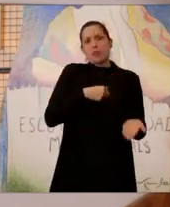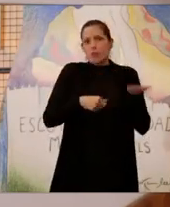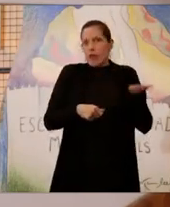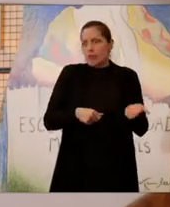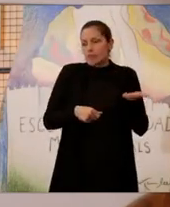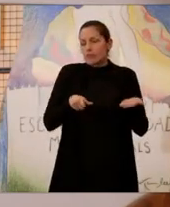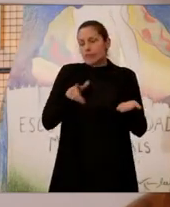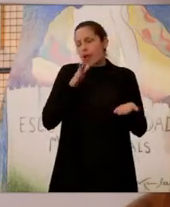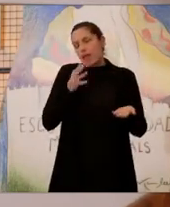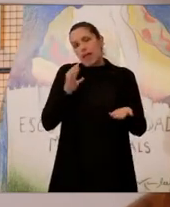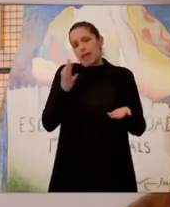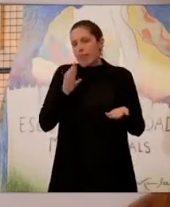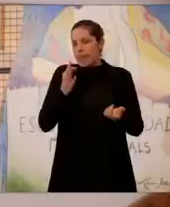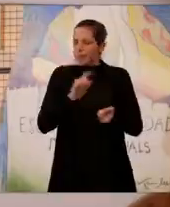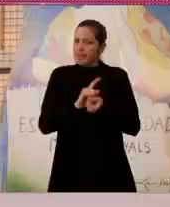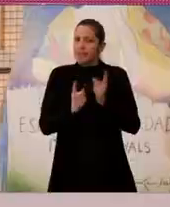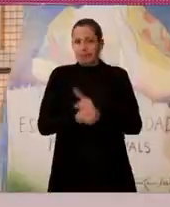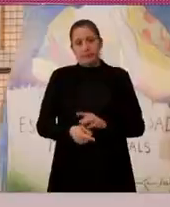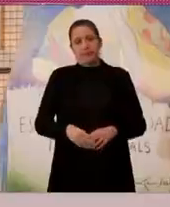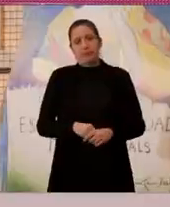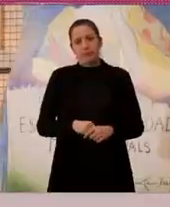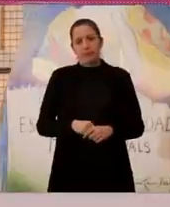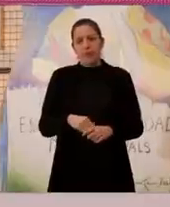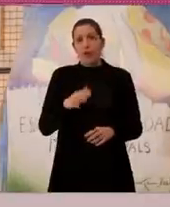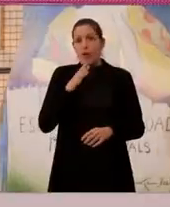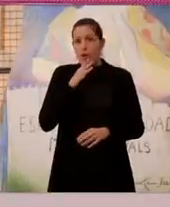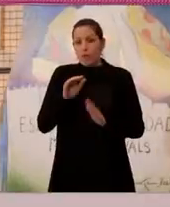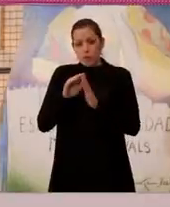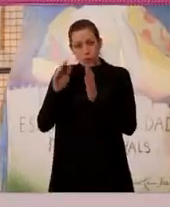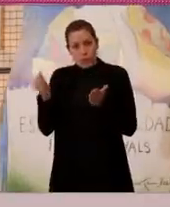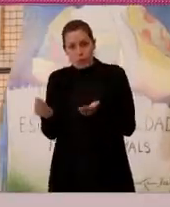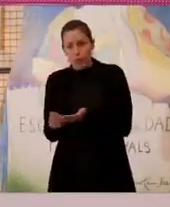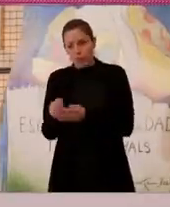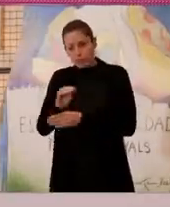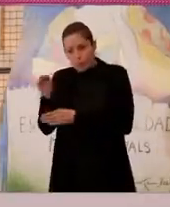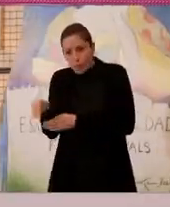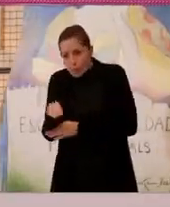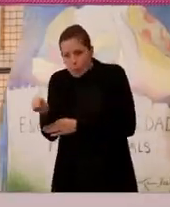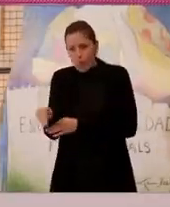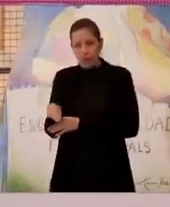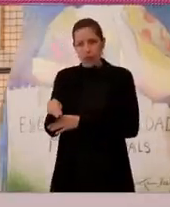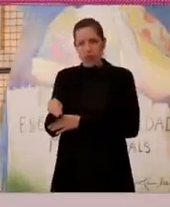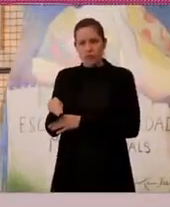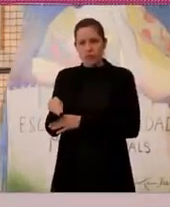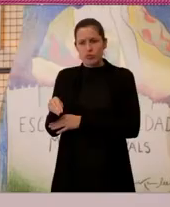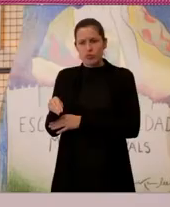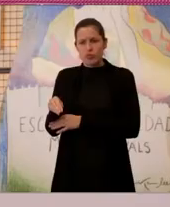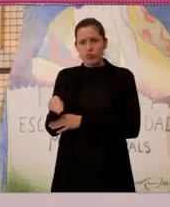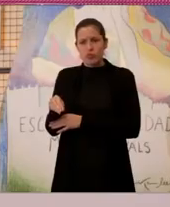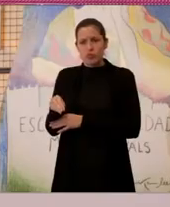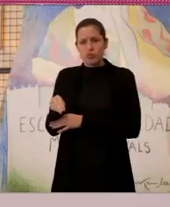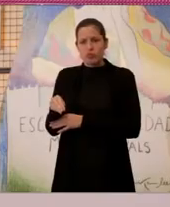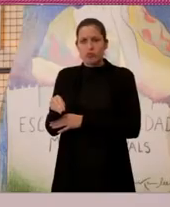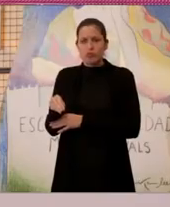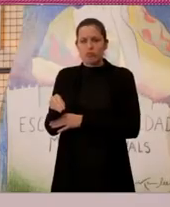propia supervivencia humana Por qué Porque el mundo productivo está Regido entre otras cosas por la competición y